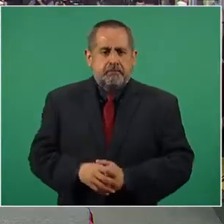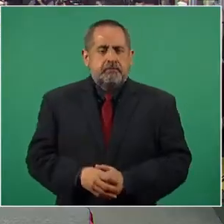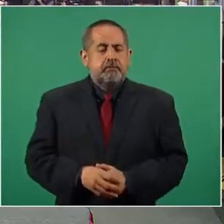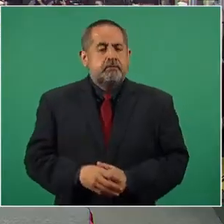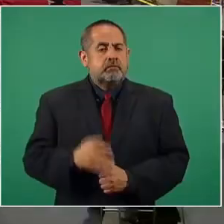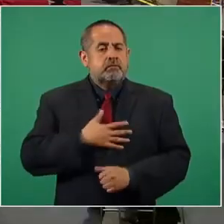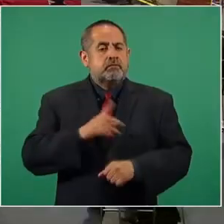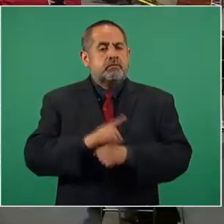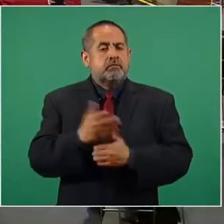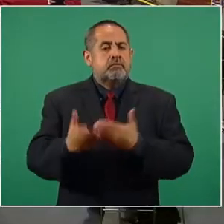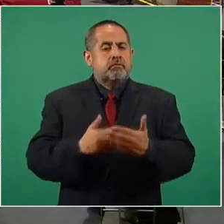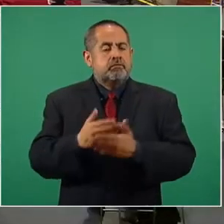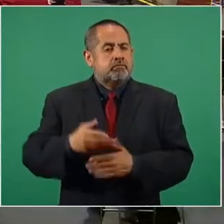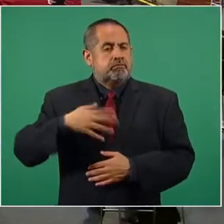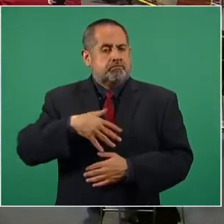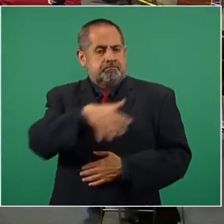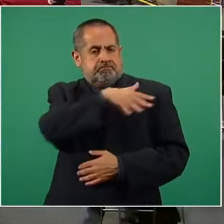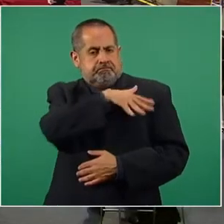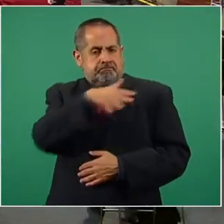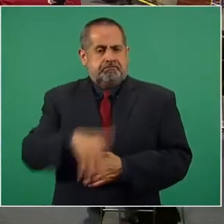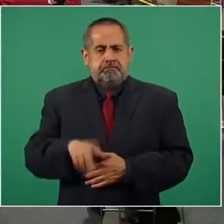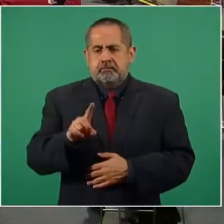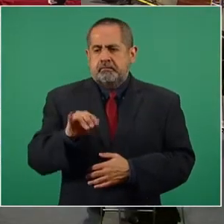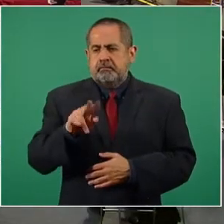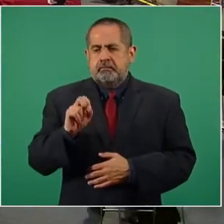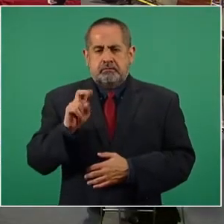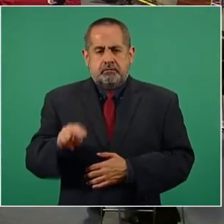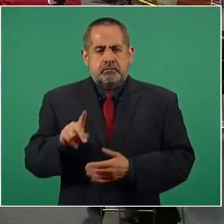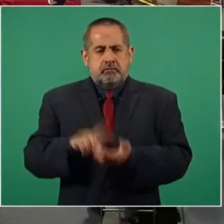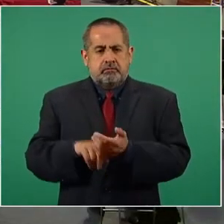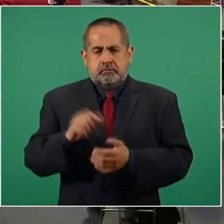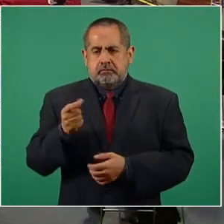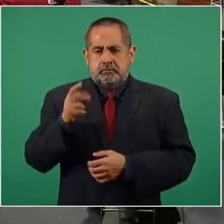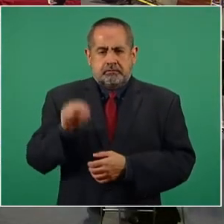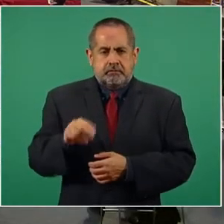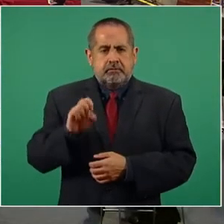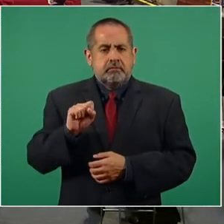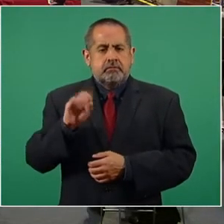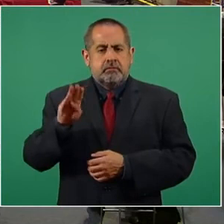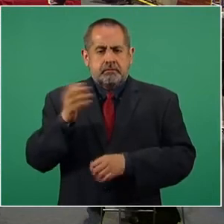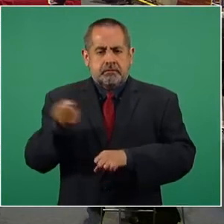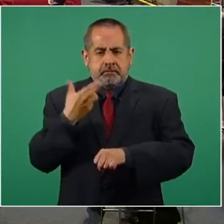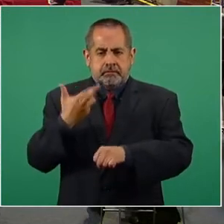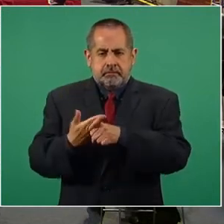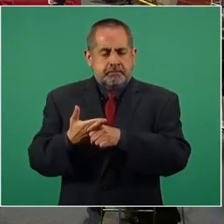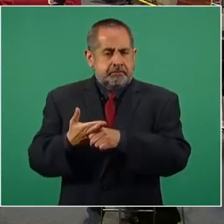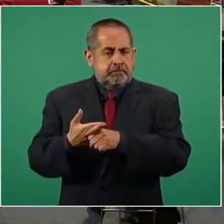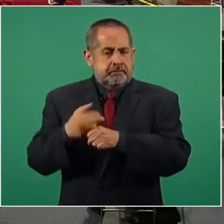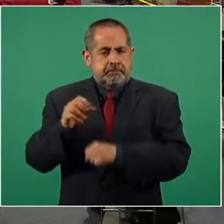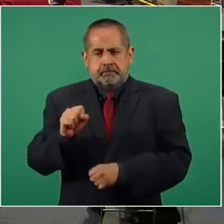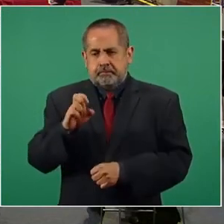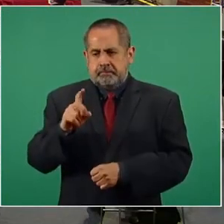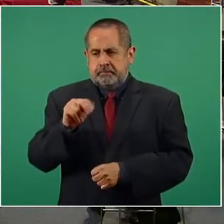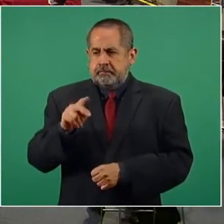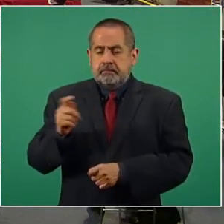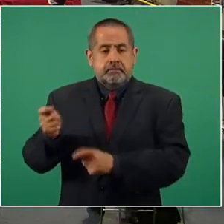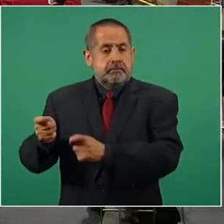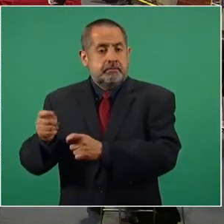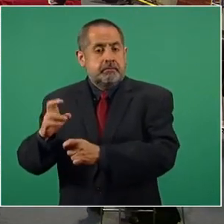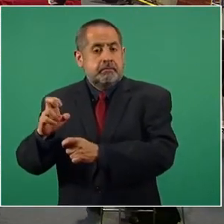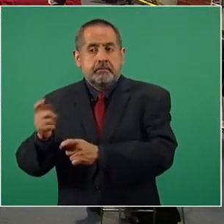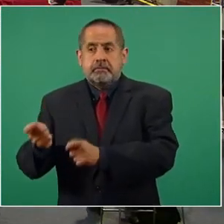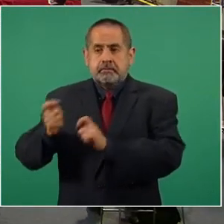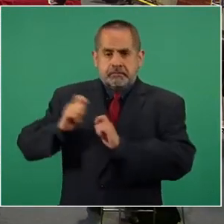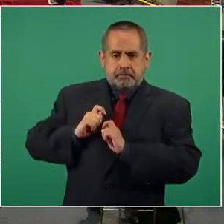Buenos días, tengan todos ustedes. Soy el general de división André Fulón Van Lissum, subsecretario de Defensa Nacional. A nombre del general Luis Crescencio Sandoval